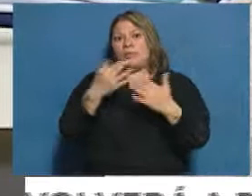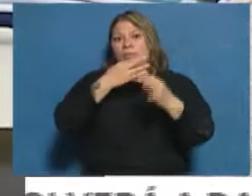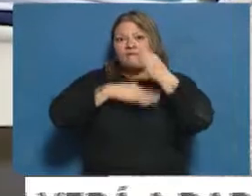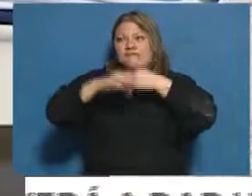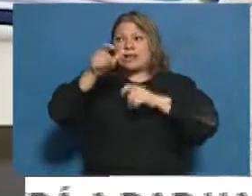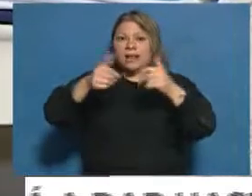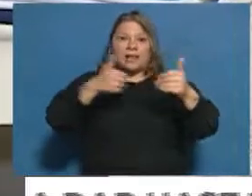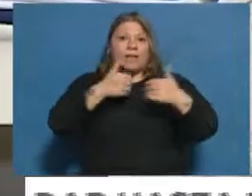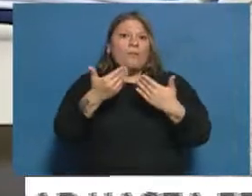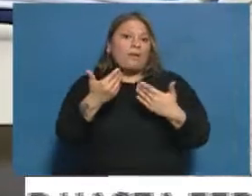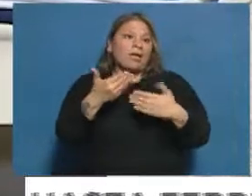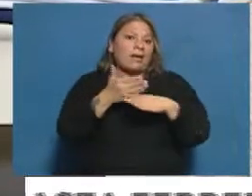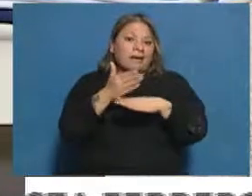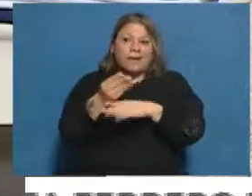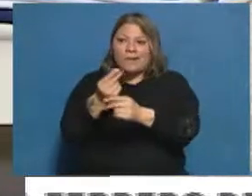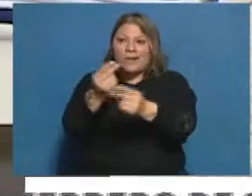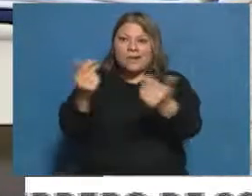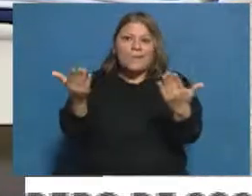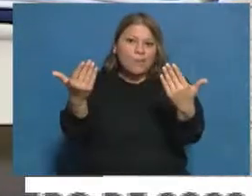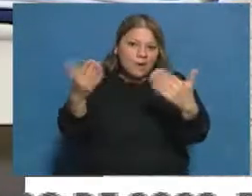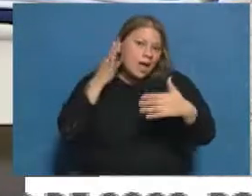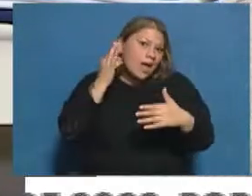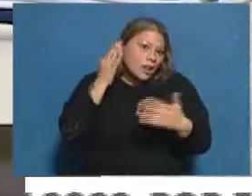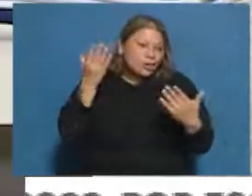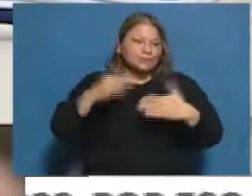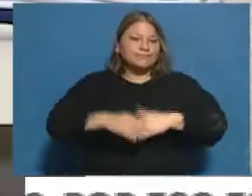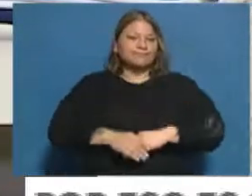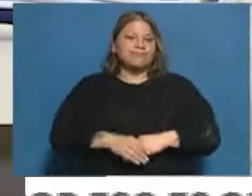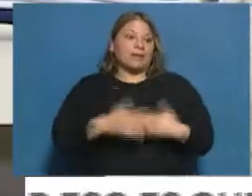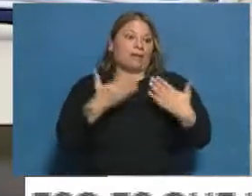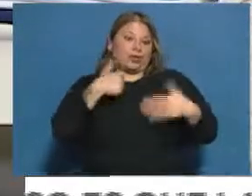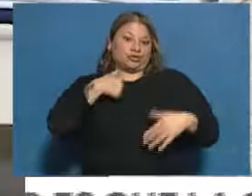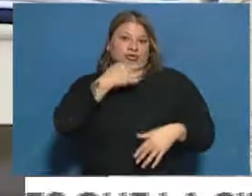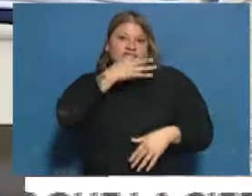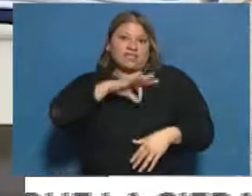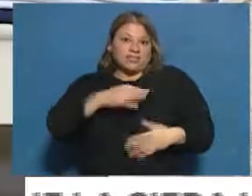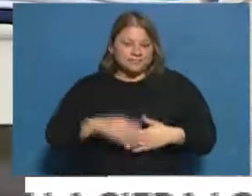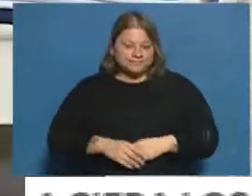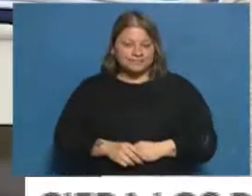y el cliente pueda seguir accediendo, aunque sea a comprar algo, y poder vender directamente.